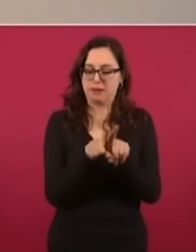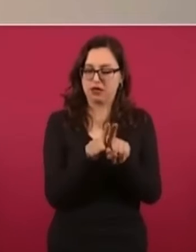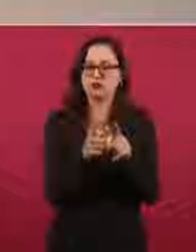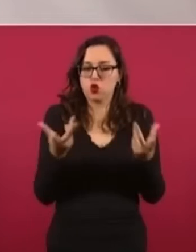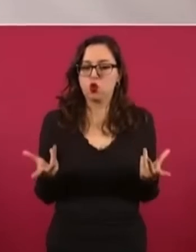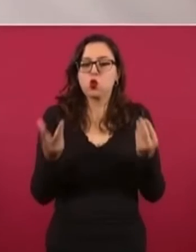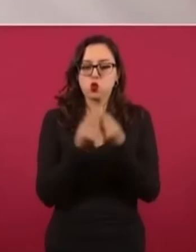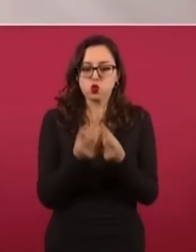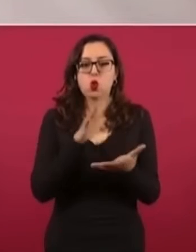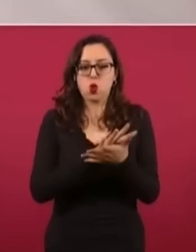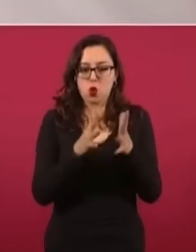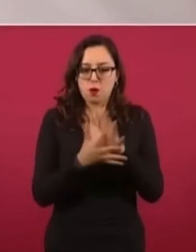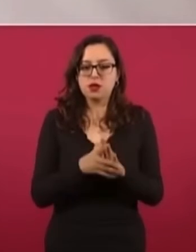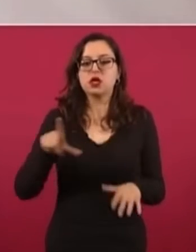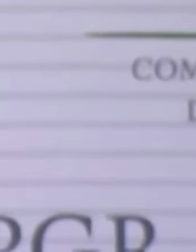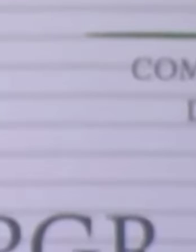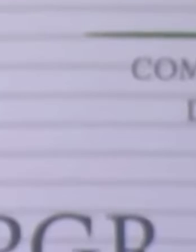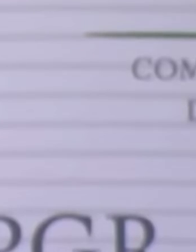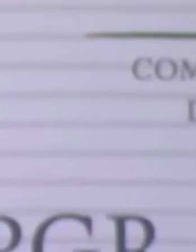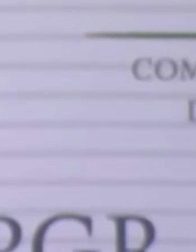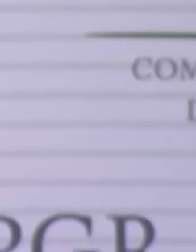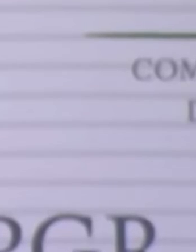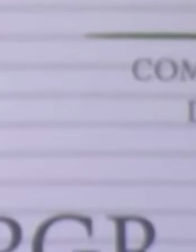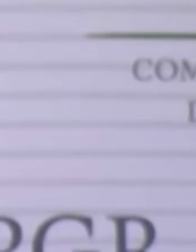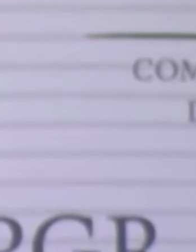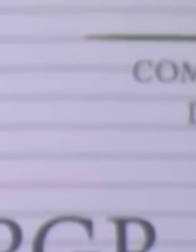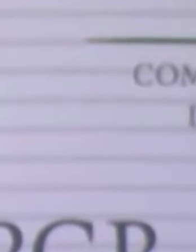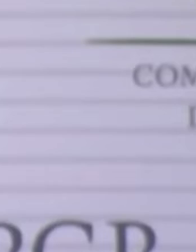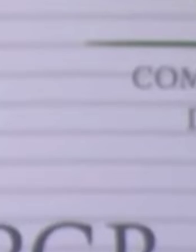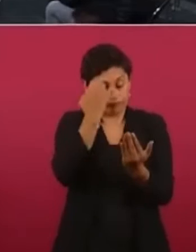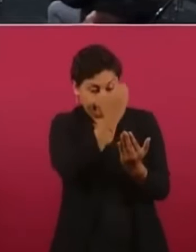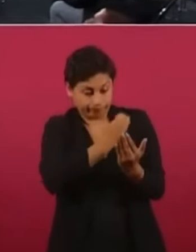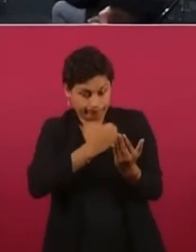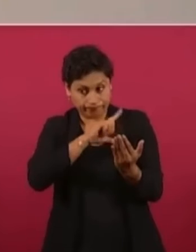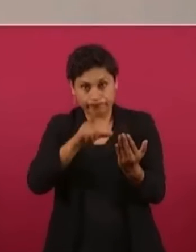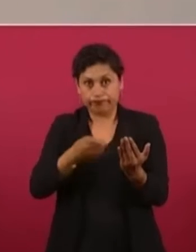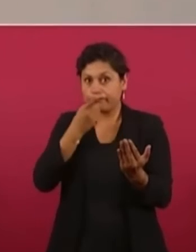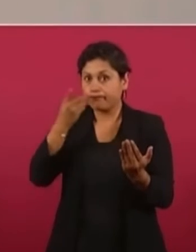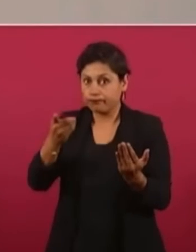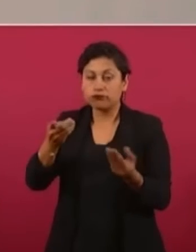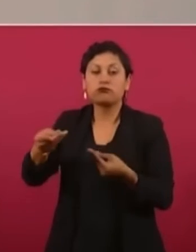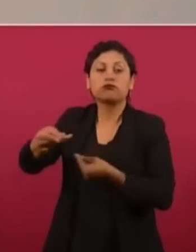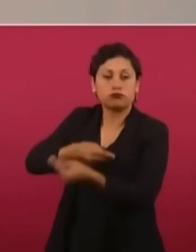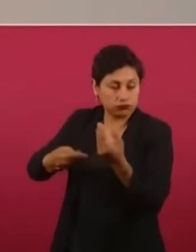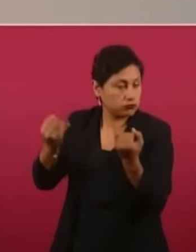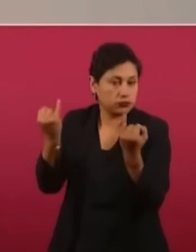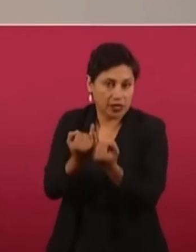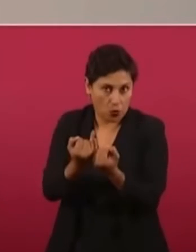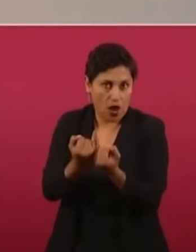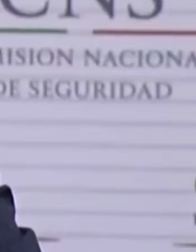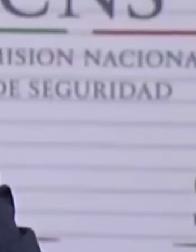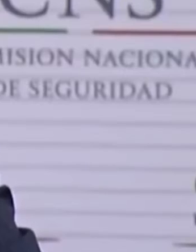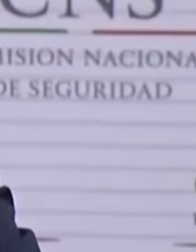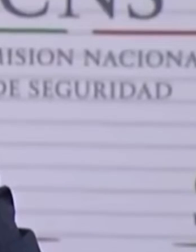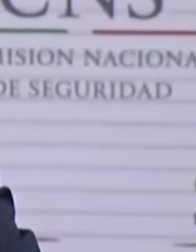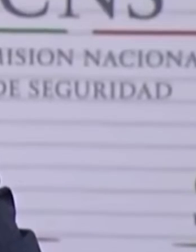diversas instituciones del Estado mexicano. Es un caso típico de desaparición forzada. ¿Qué pasó? La desaparición forzada.